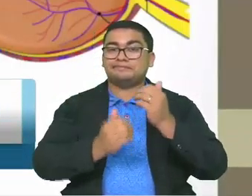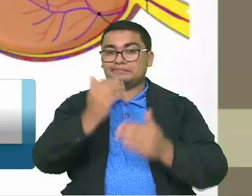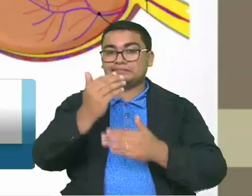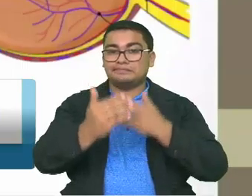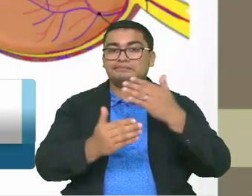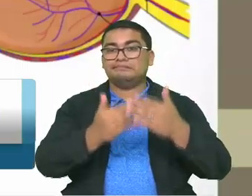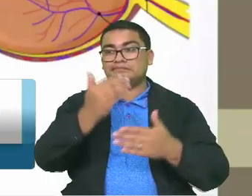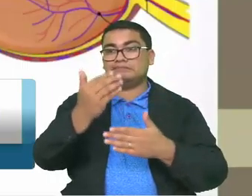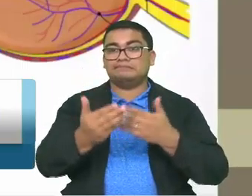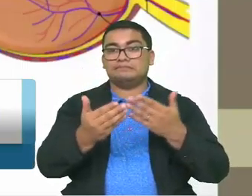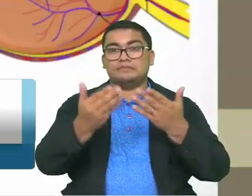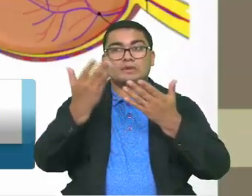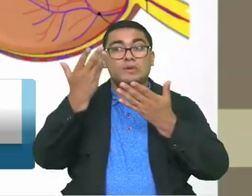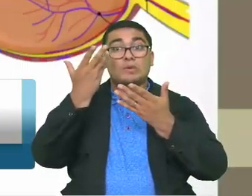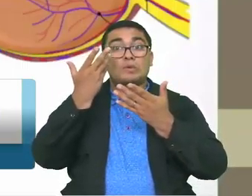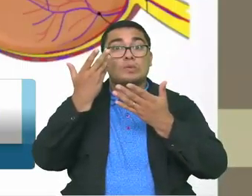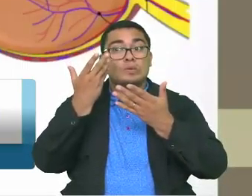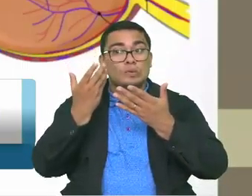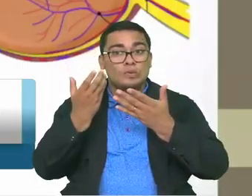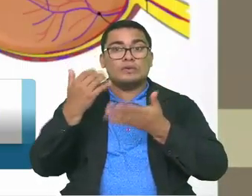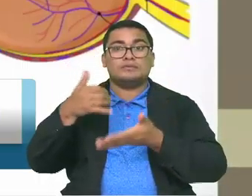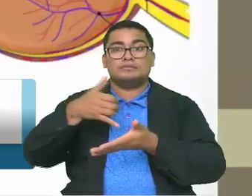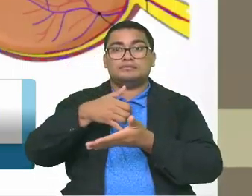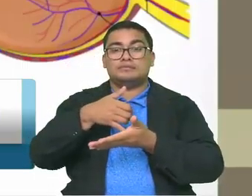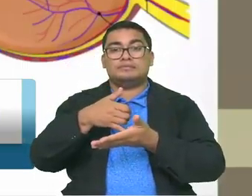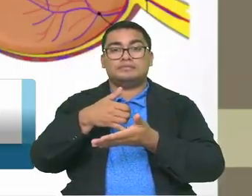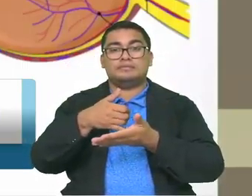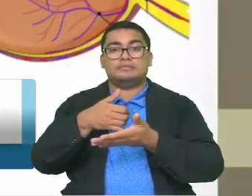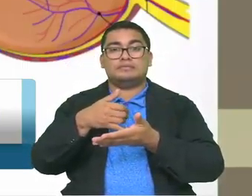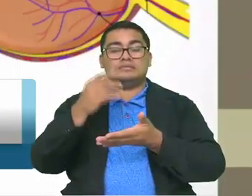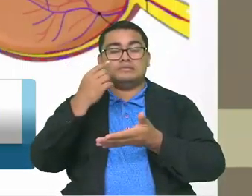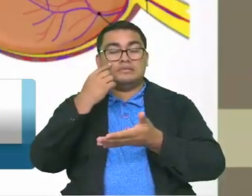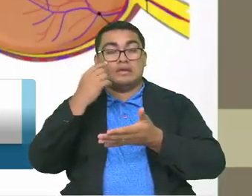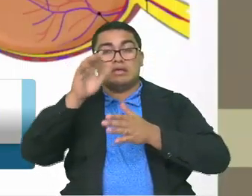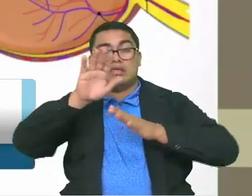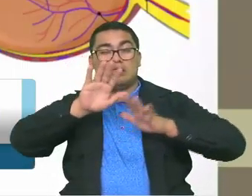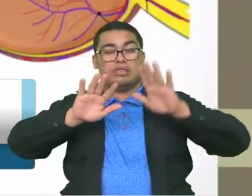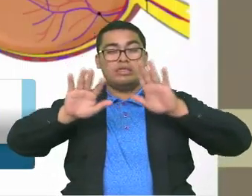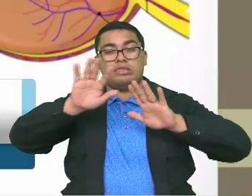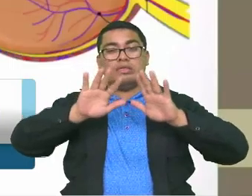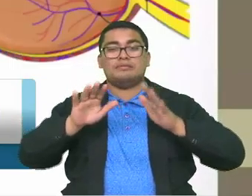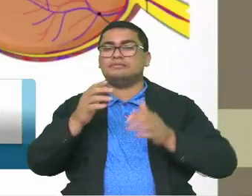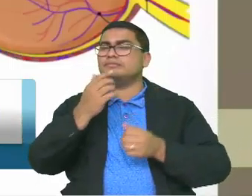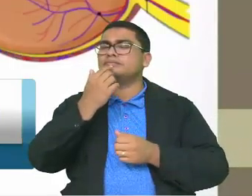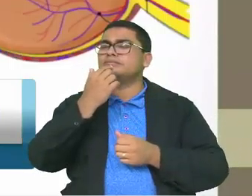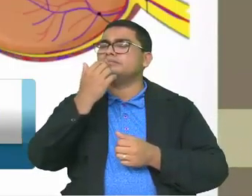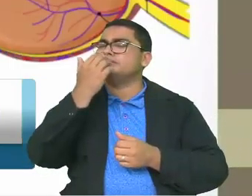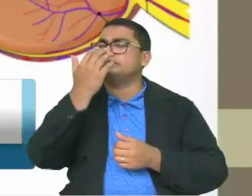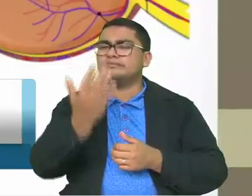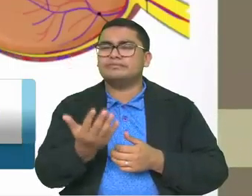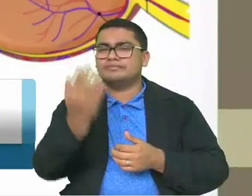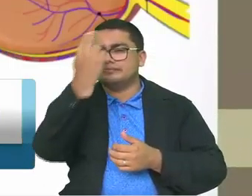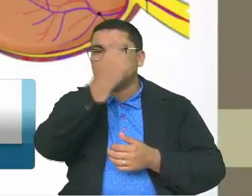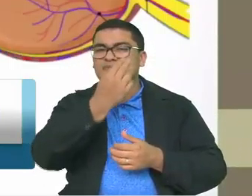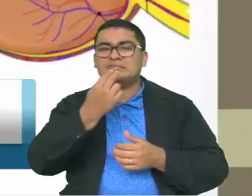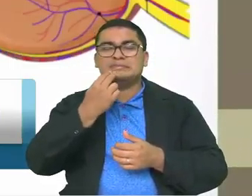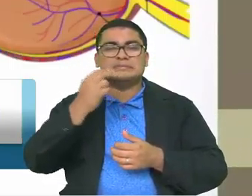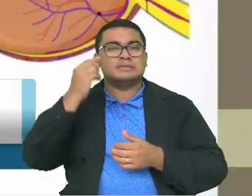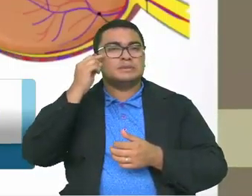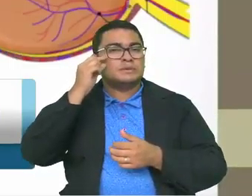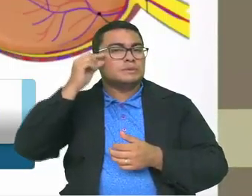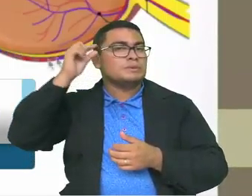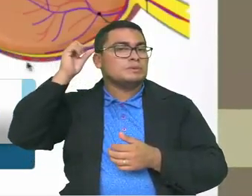se inflama, lo que hace es que se pierden algunas propiedades de esta, como una que se llama mielinización, y esto hace de